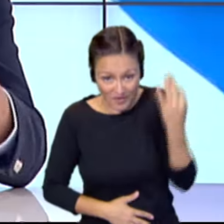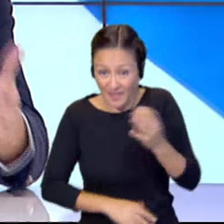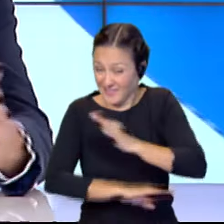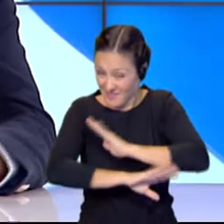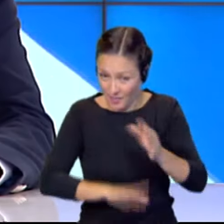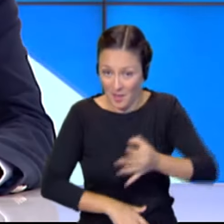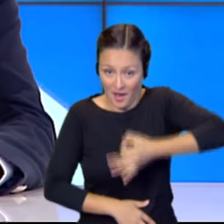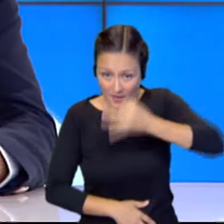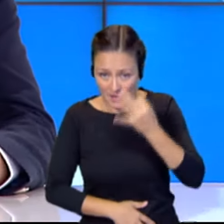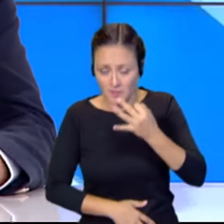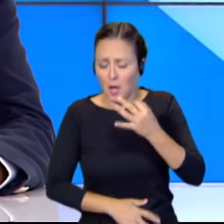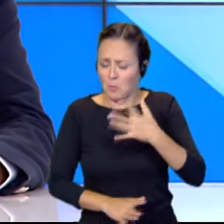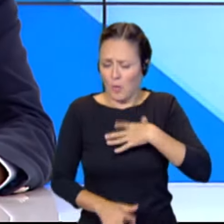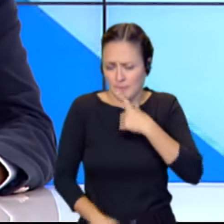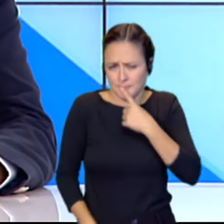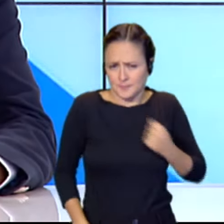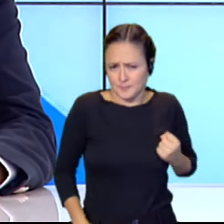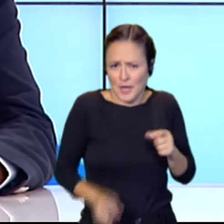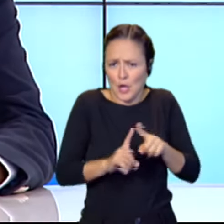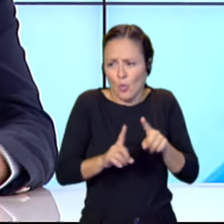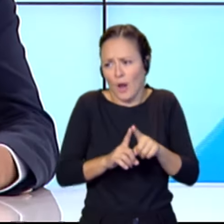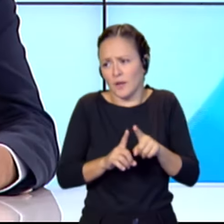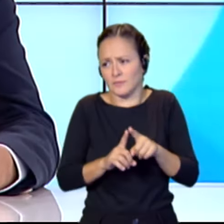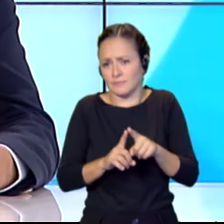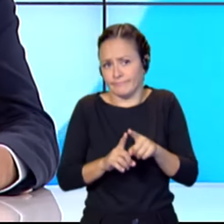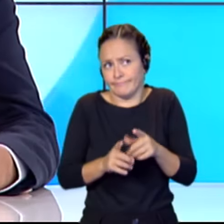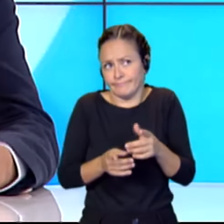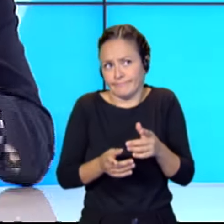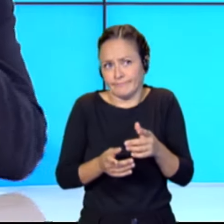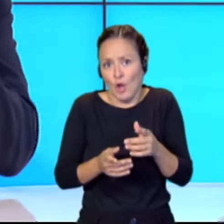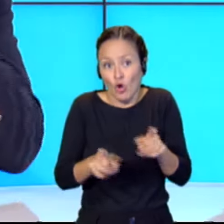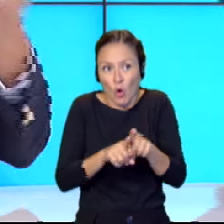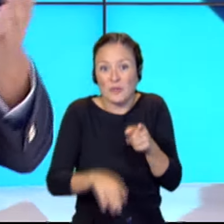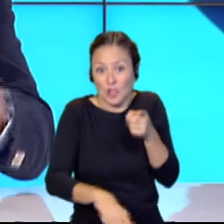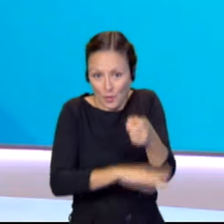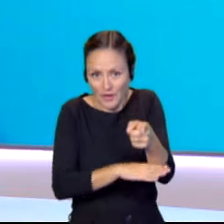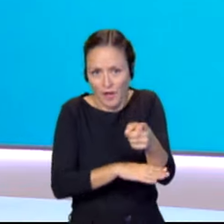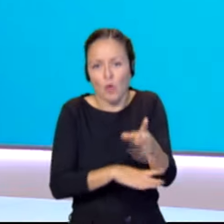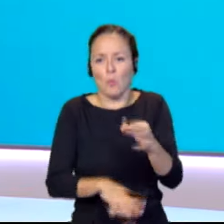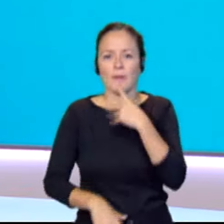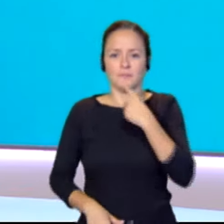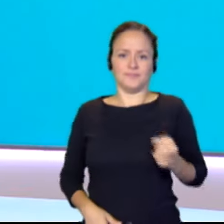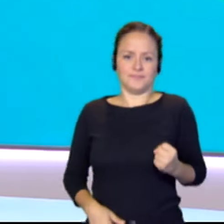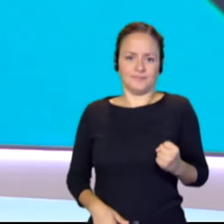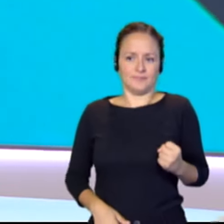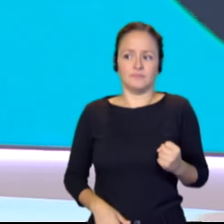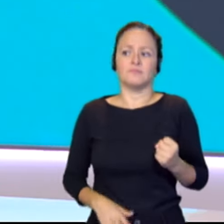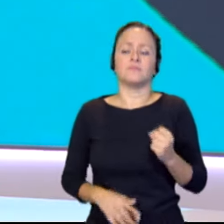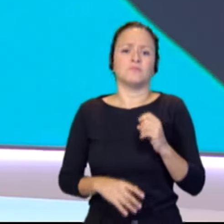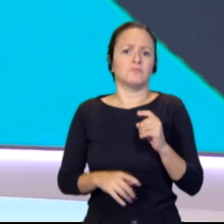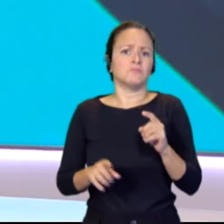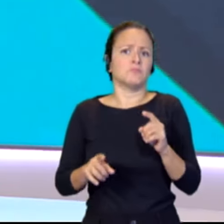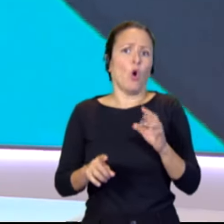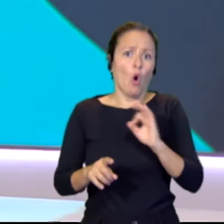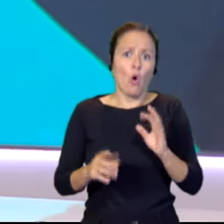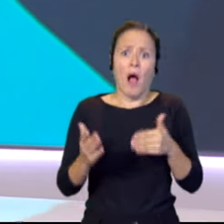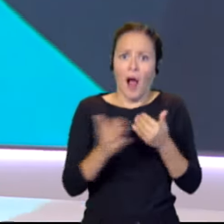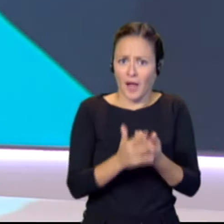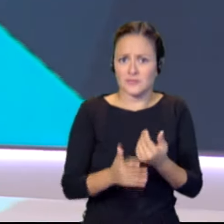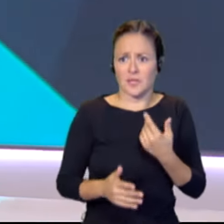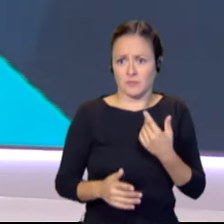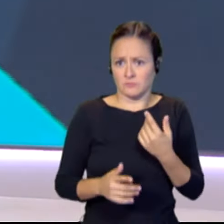optar por eso por abstenerse de de realizar ese tipo de declaraciones o incluso como ya ofrecido hacerlo posteriormente como por